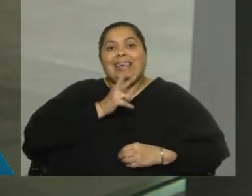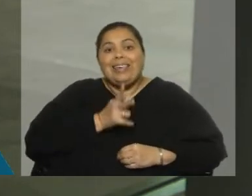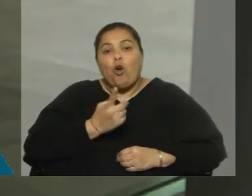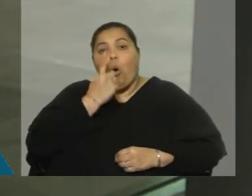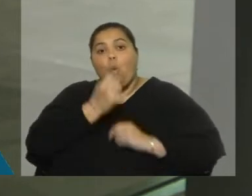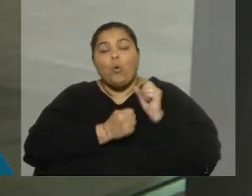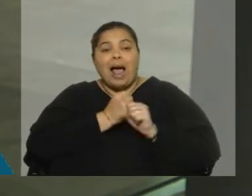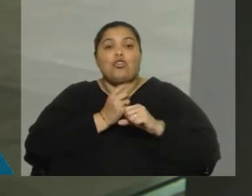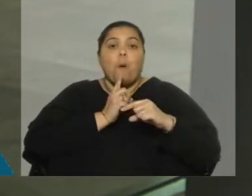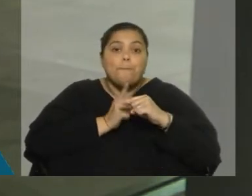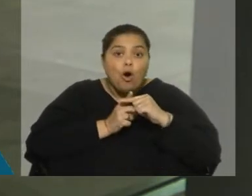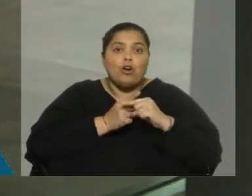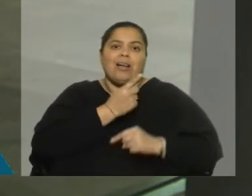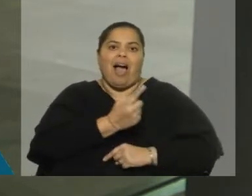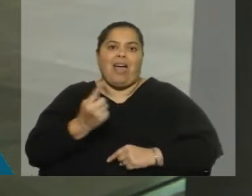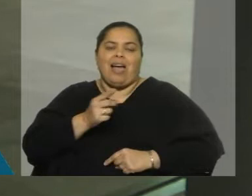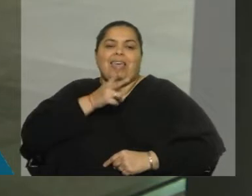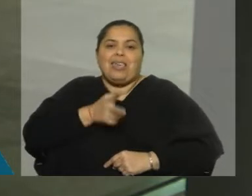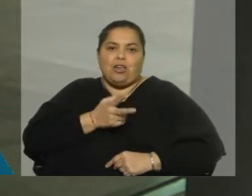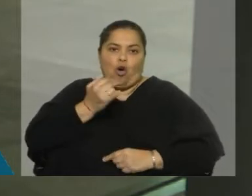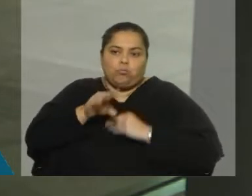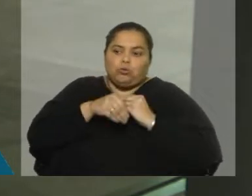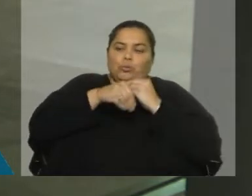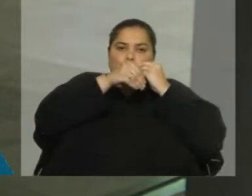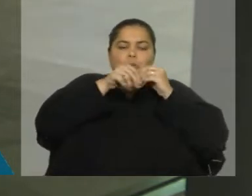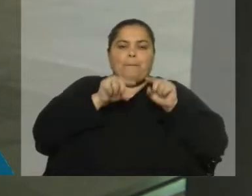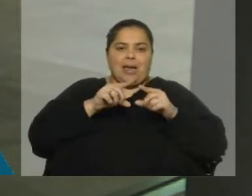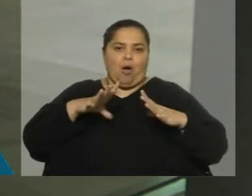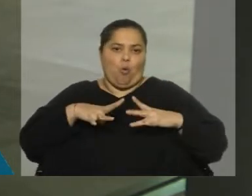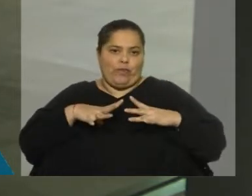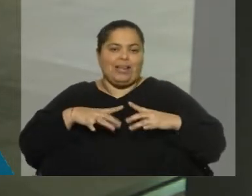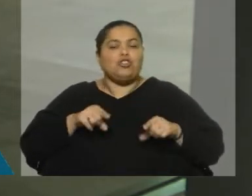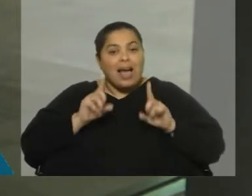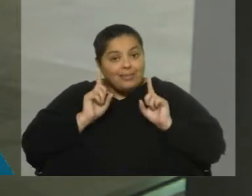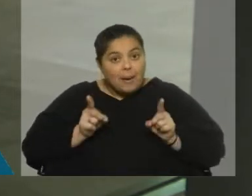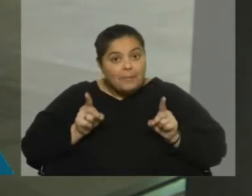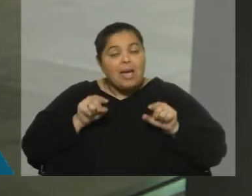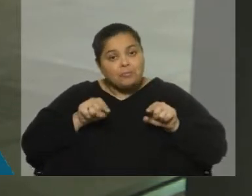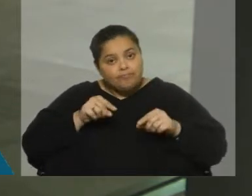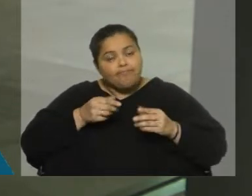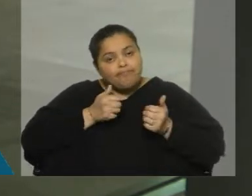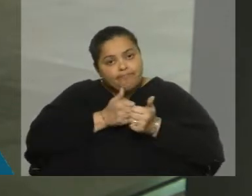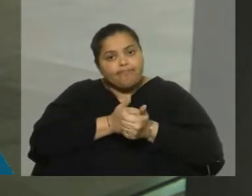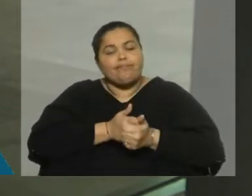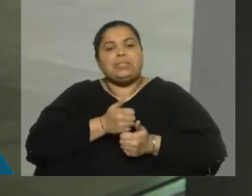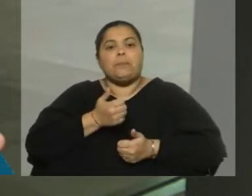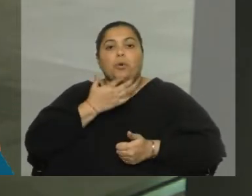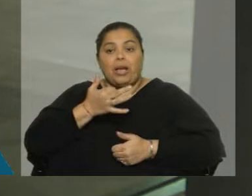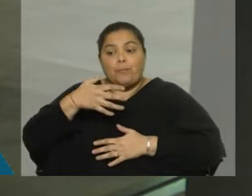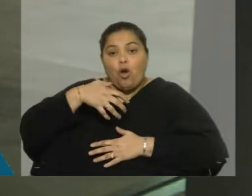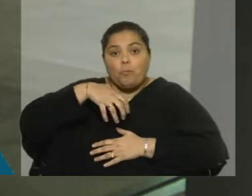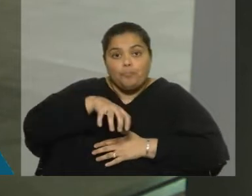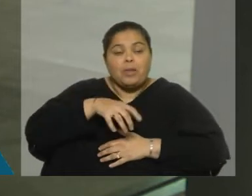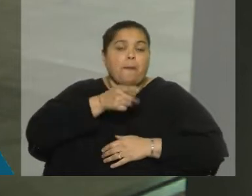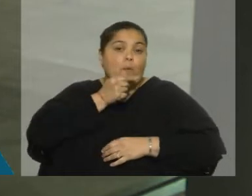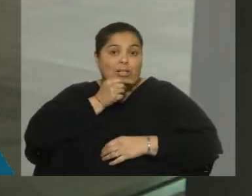cada uno de los hijos que tenga para la jubilación y ahí también entraría, por ejemplo, el sector